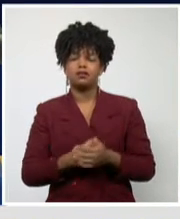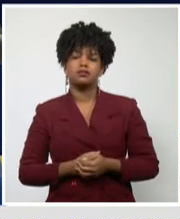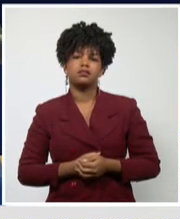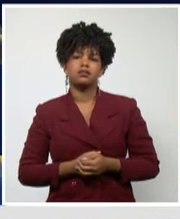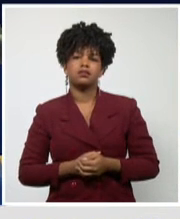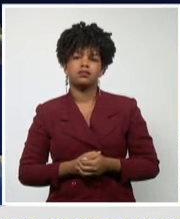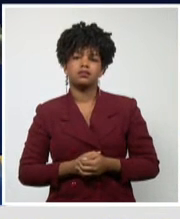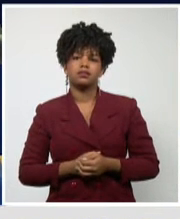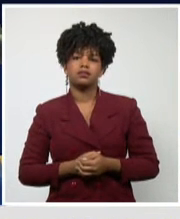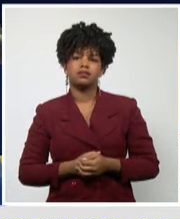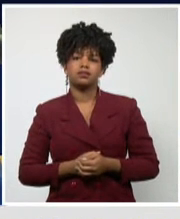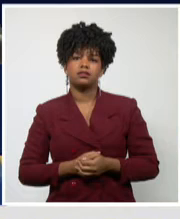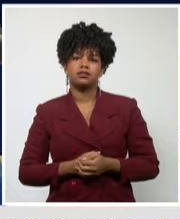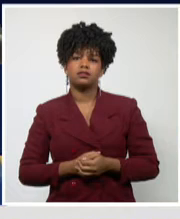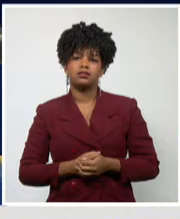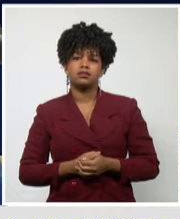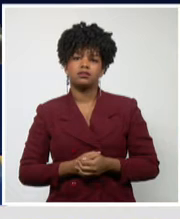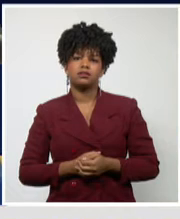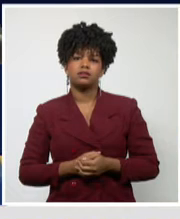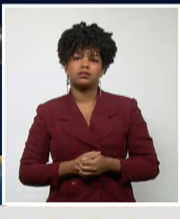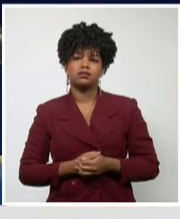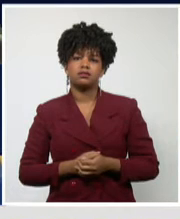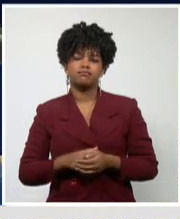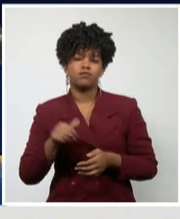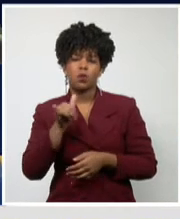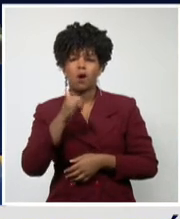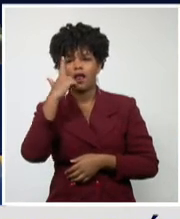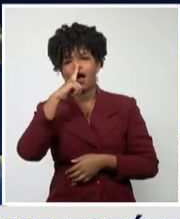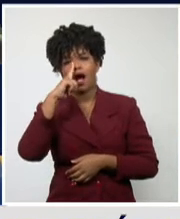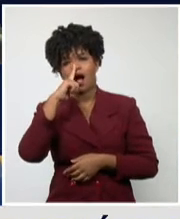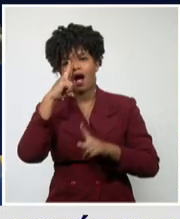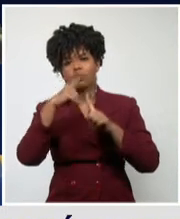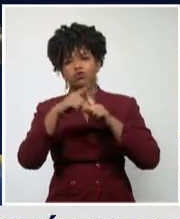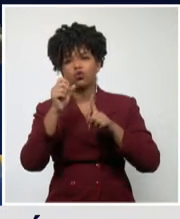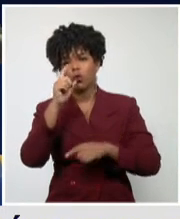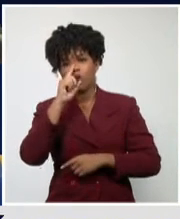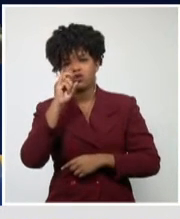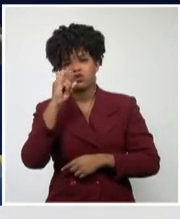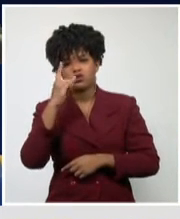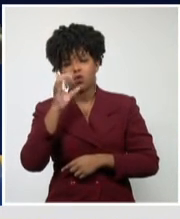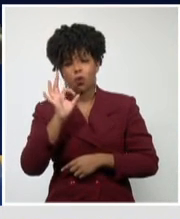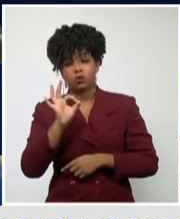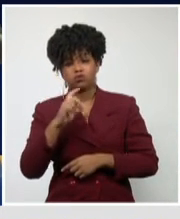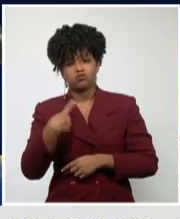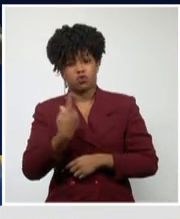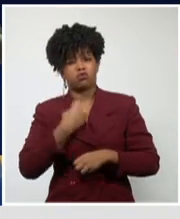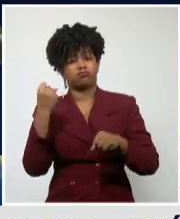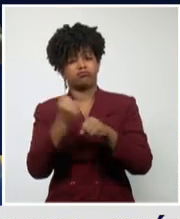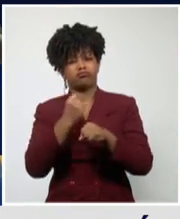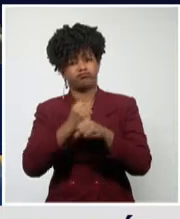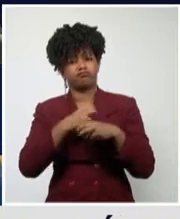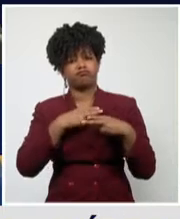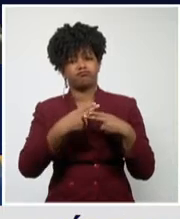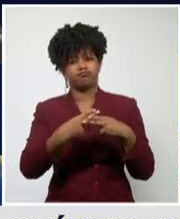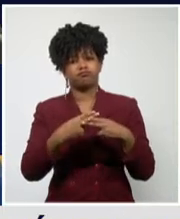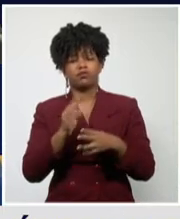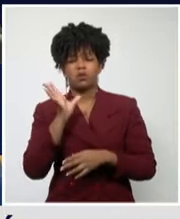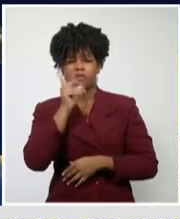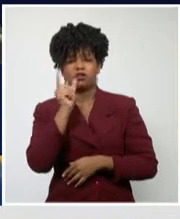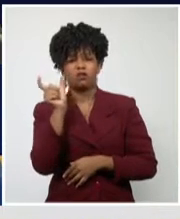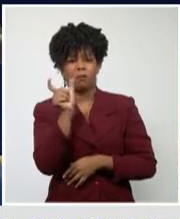nuestro héroe Antonio Guerrero Rodríguez, que publicó un tuit muy bonito con unas palabras. Mucho